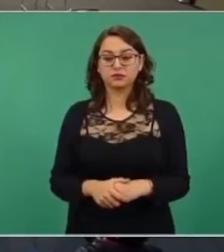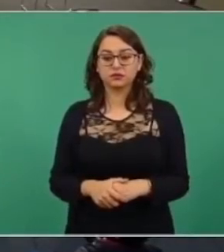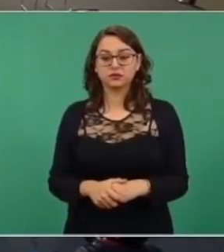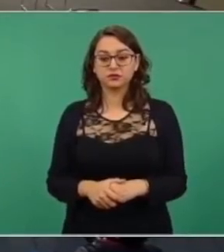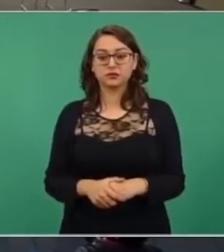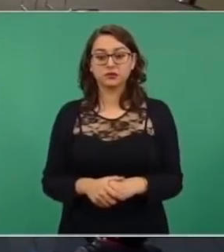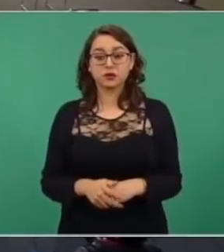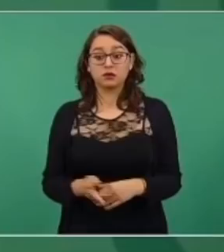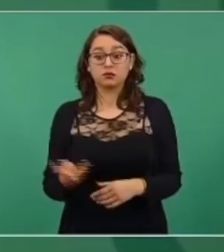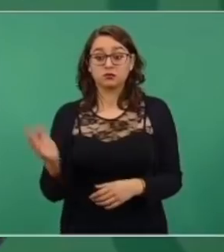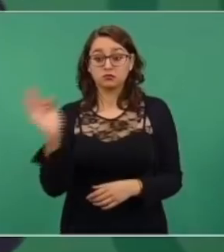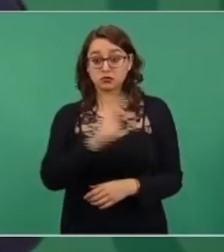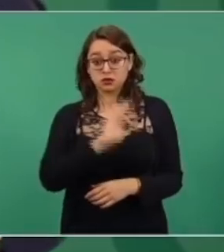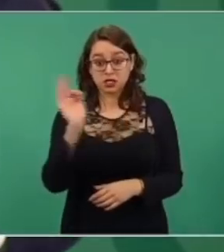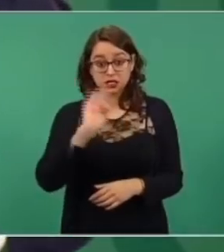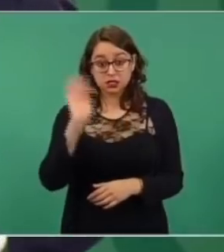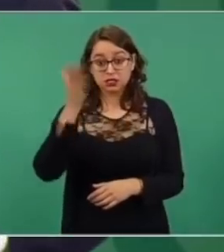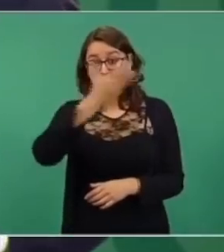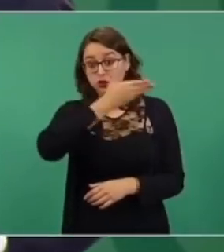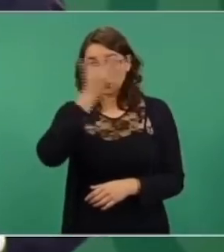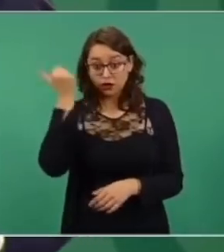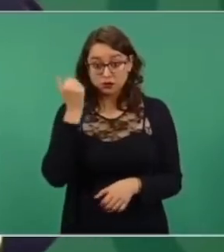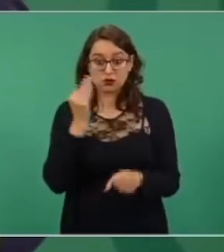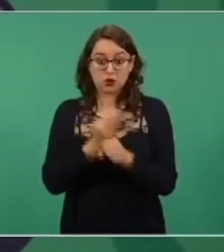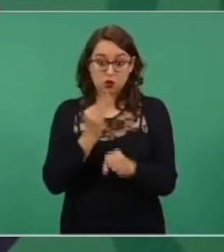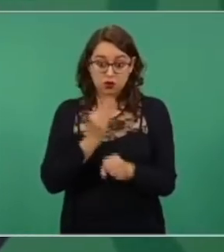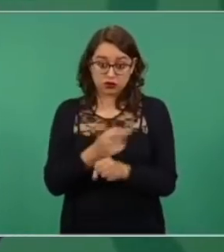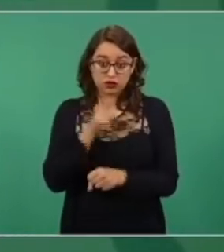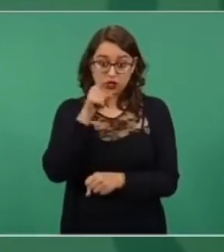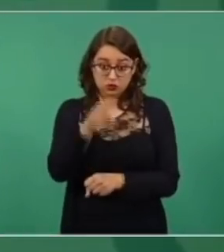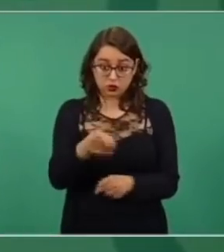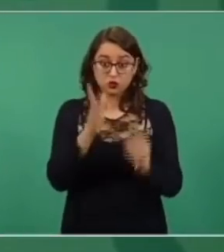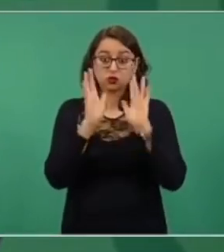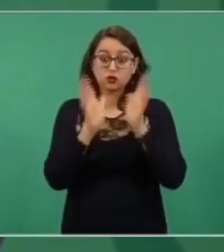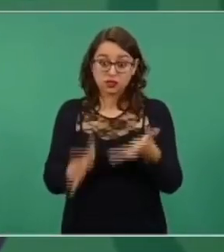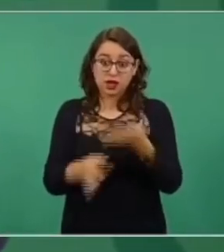sabían, ya se enteraron.